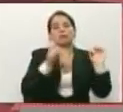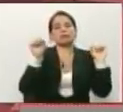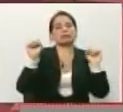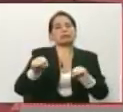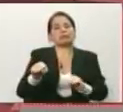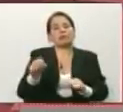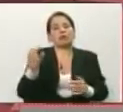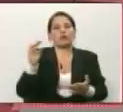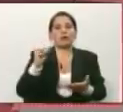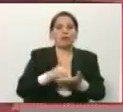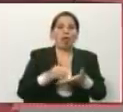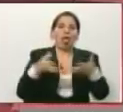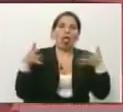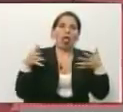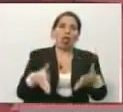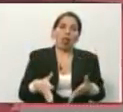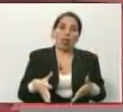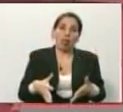fracasar.